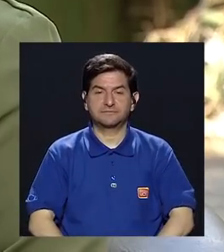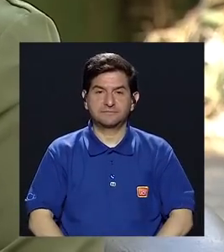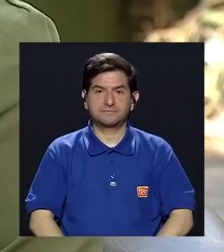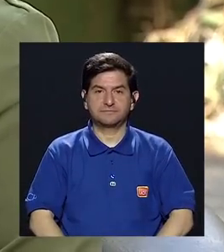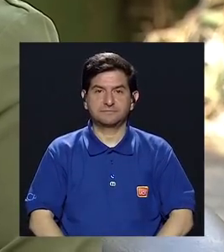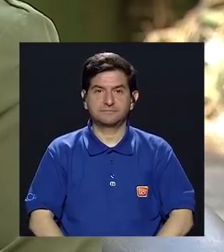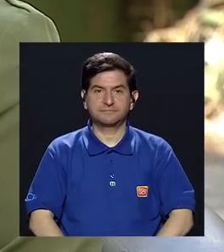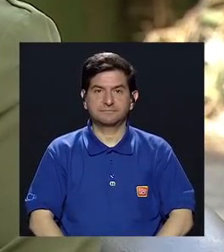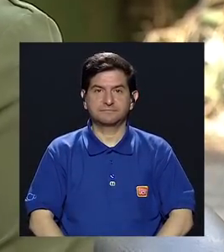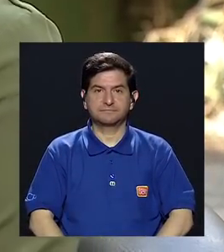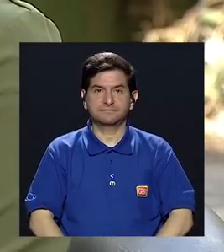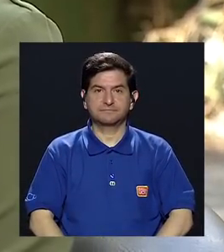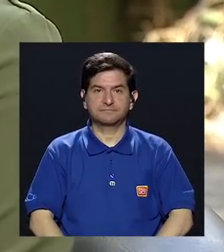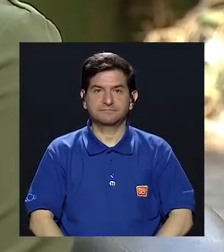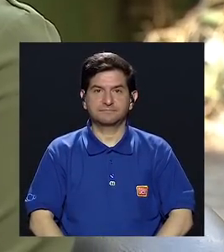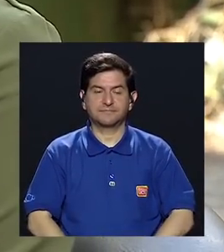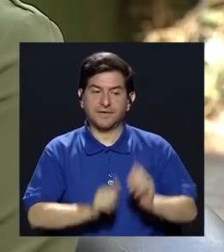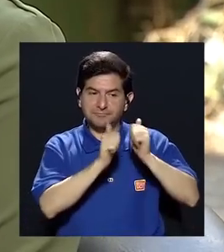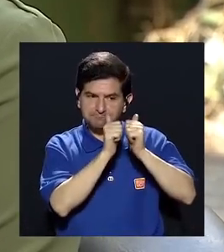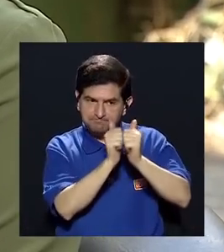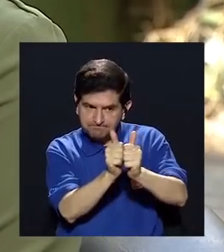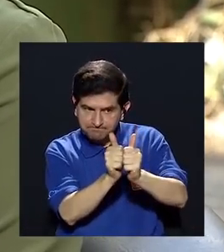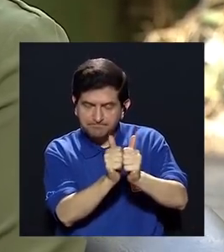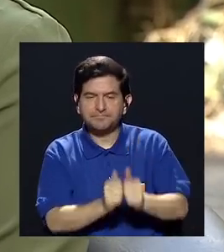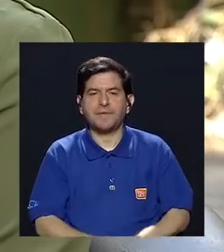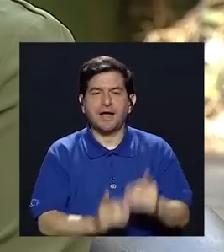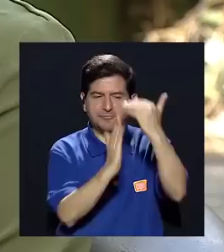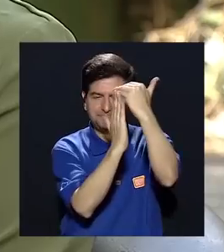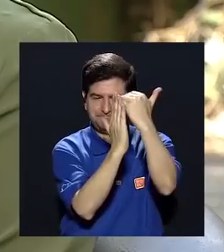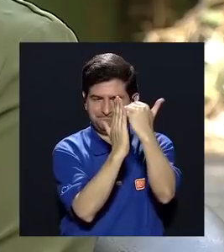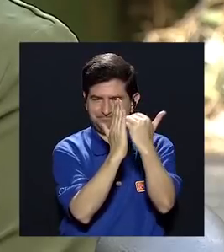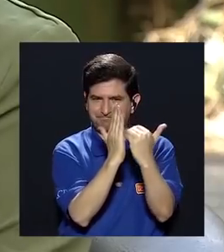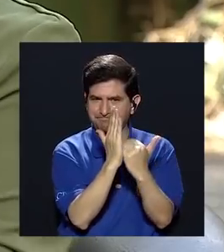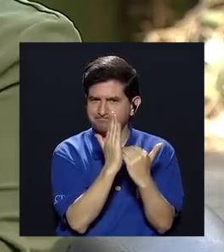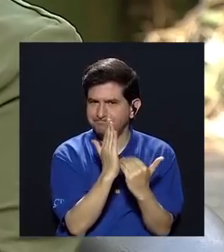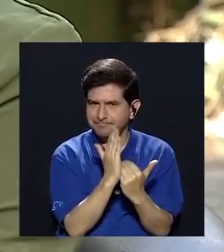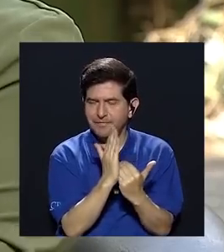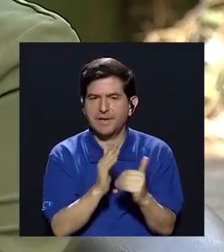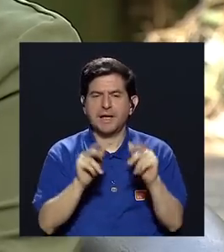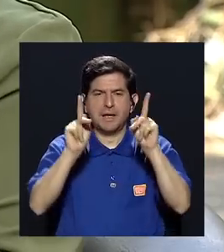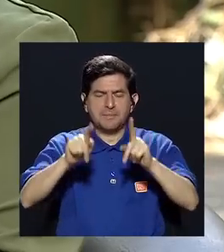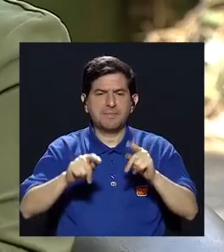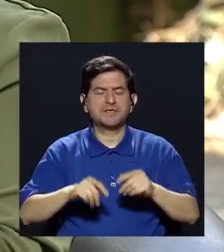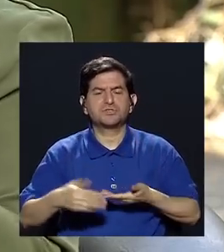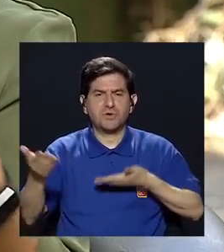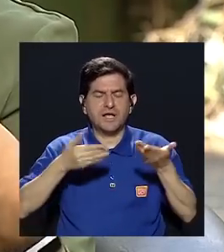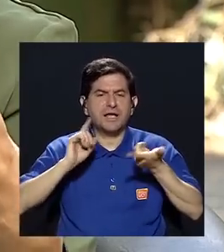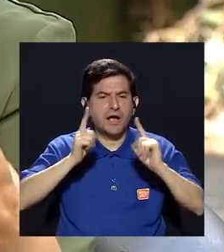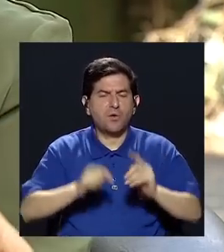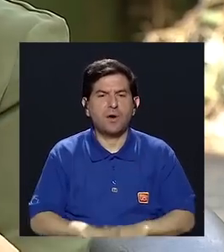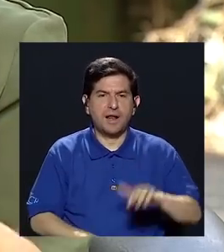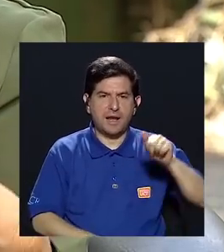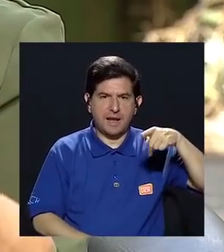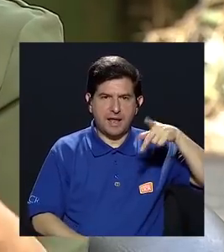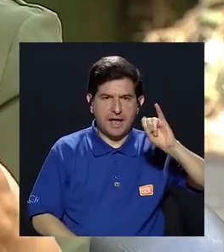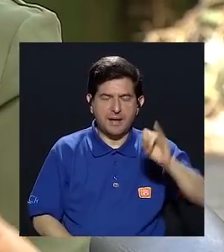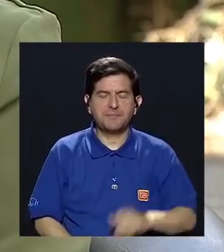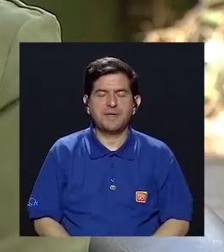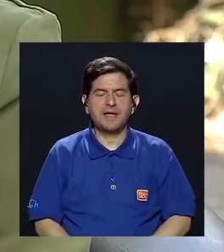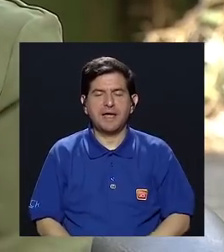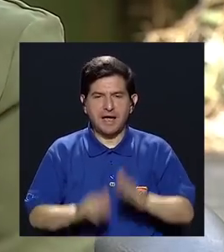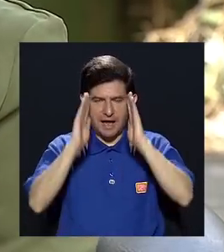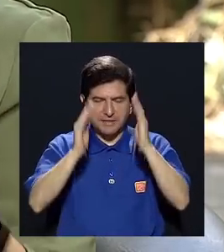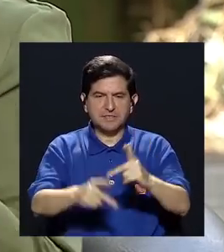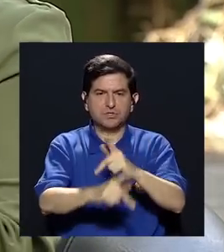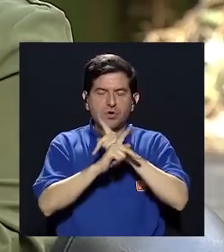prioritario. Entonces con ellos se hacen los listados de quiénes van a qué servicio, si van a API, que es Atención y